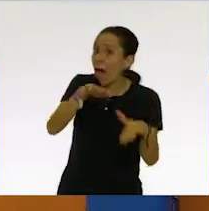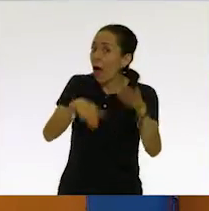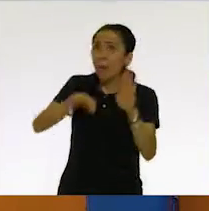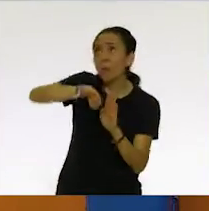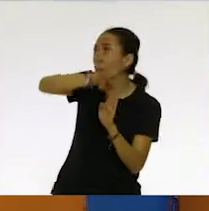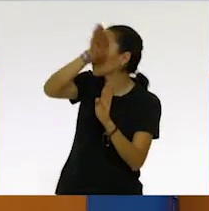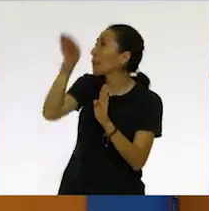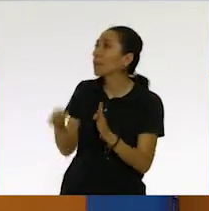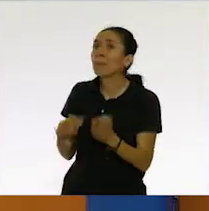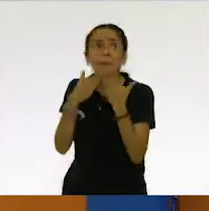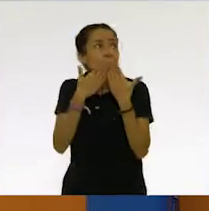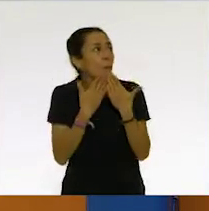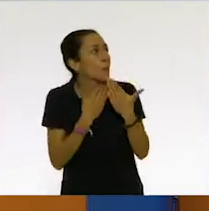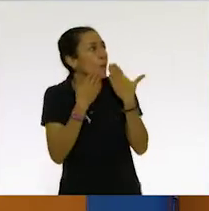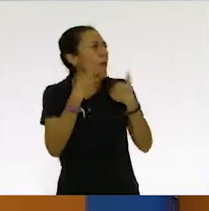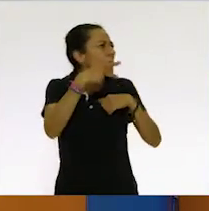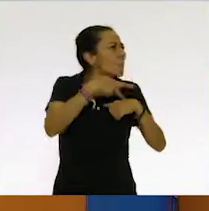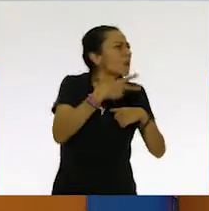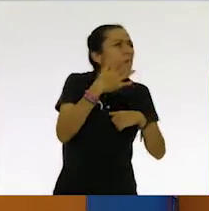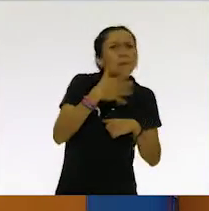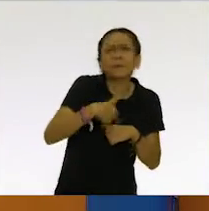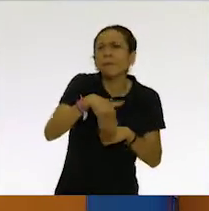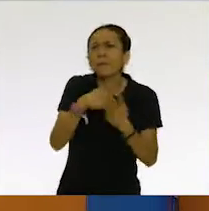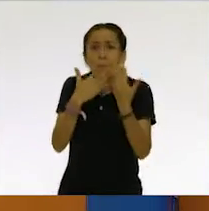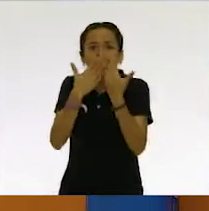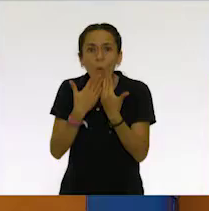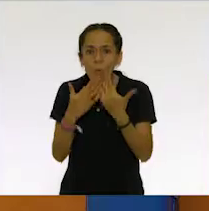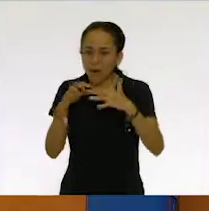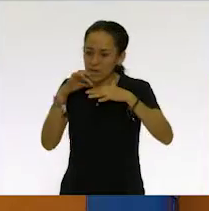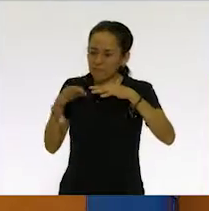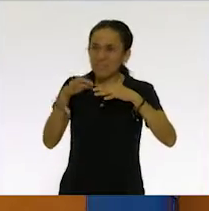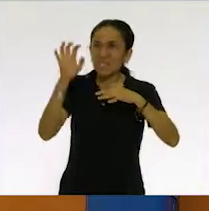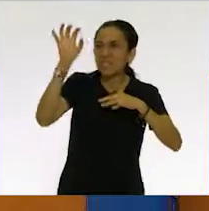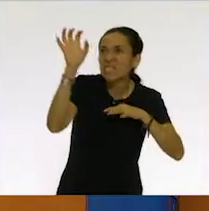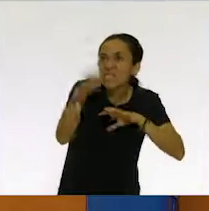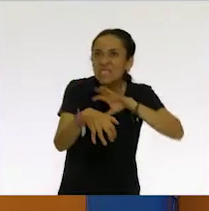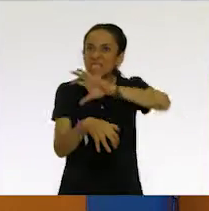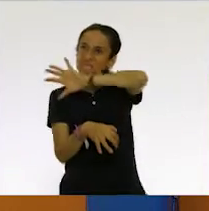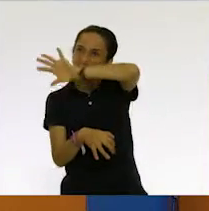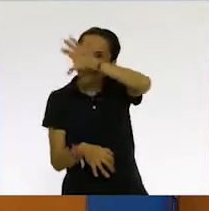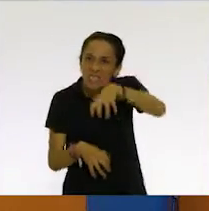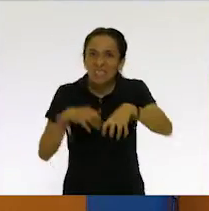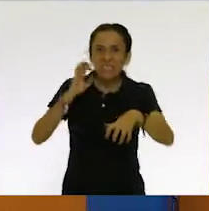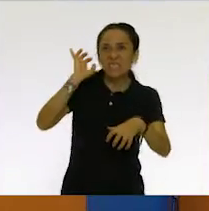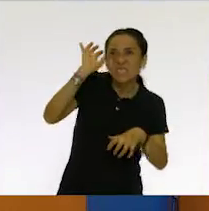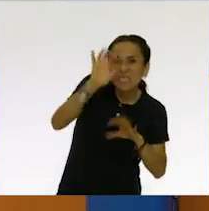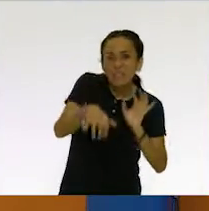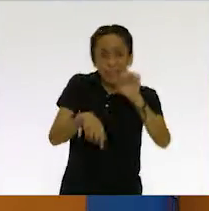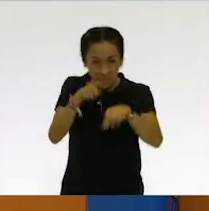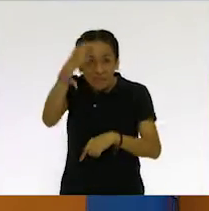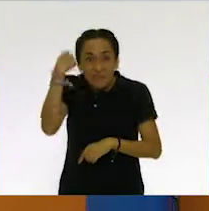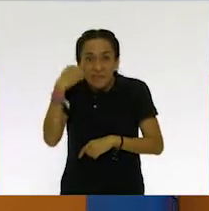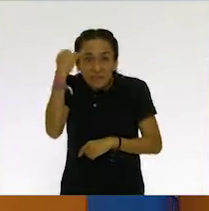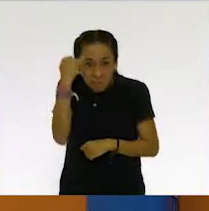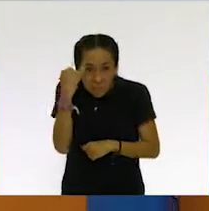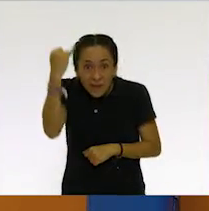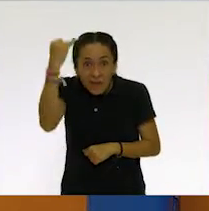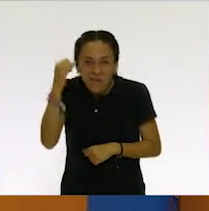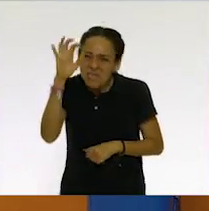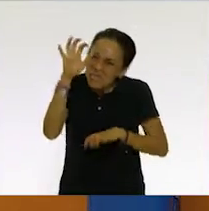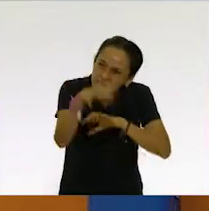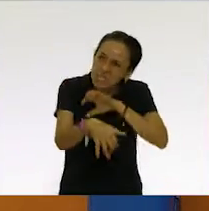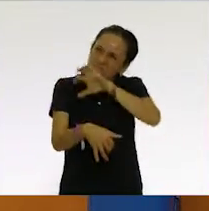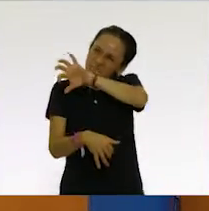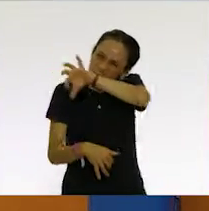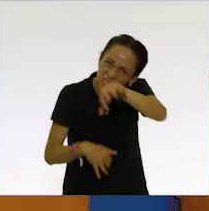cuevas entre las rocas. ¿Se imaginan? Están rasca y rasca y rasca y rasca hasta que logran construir su